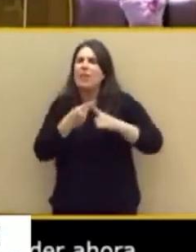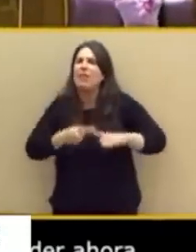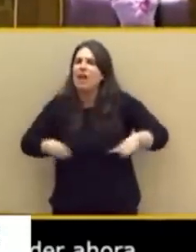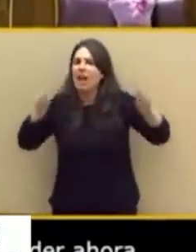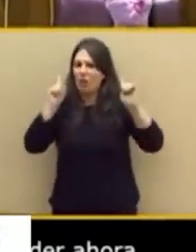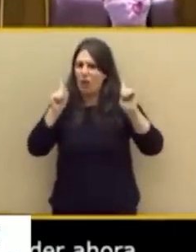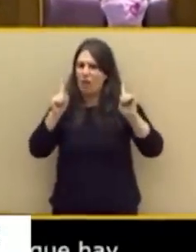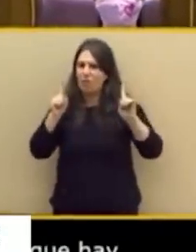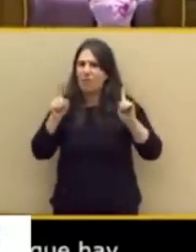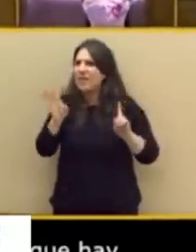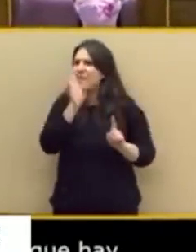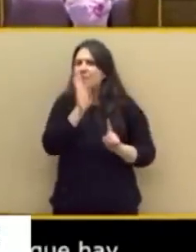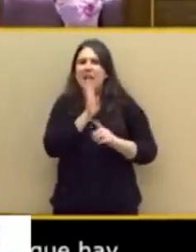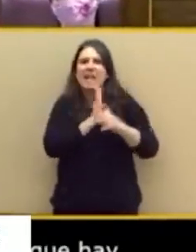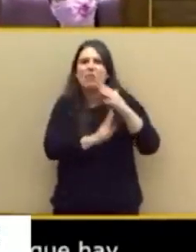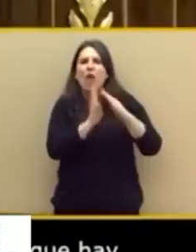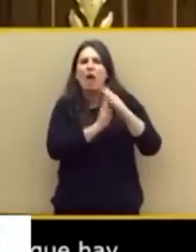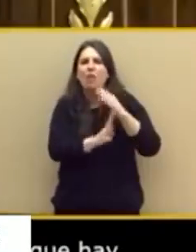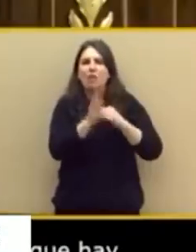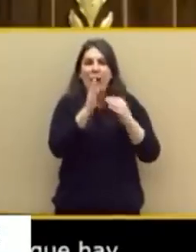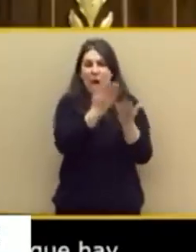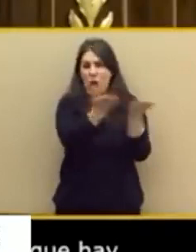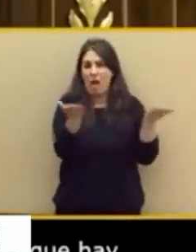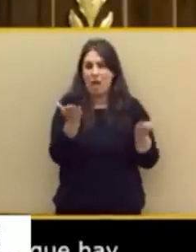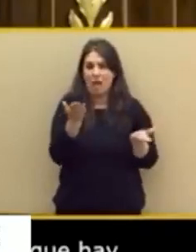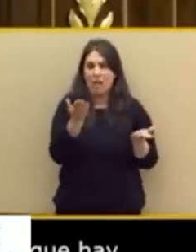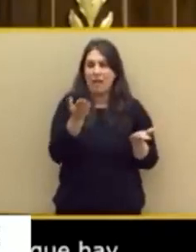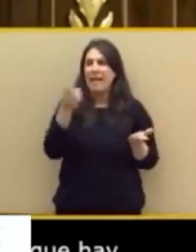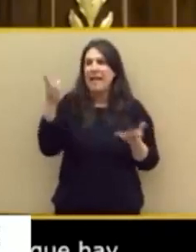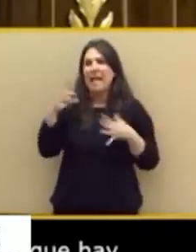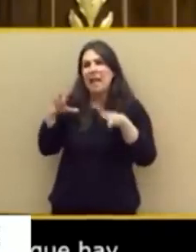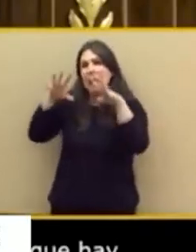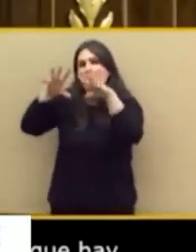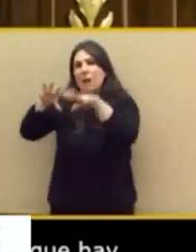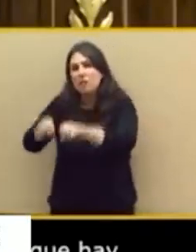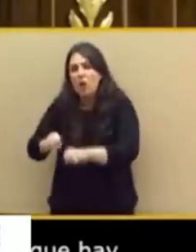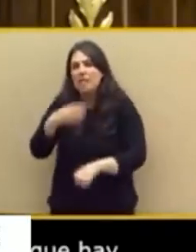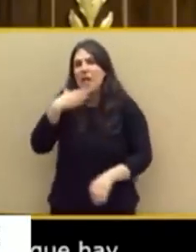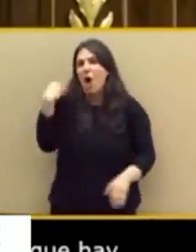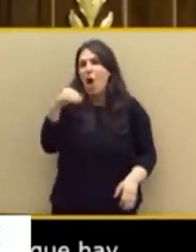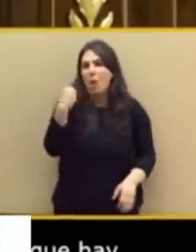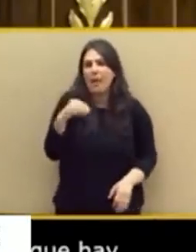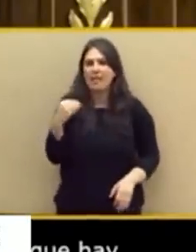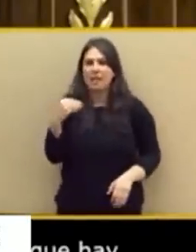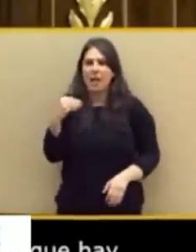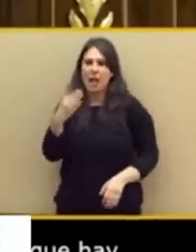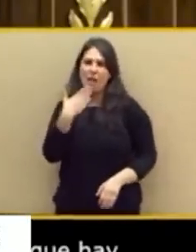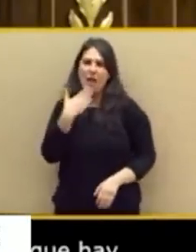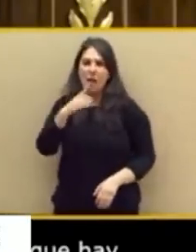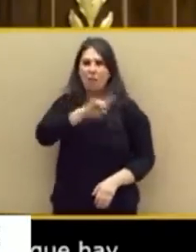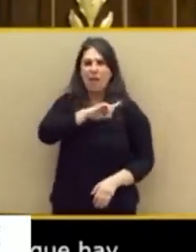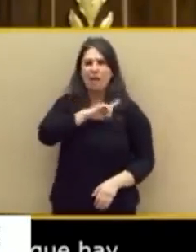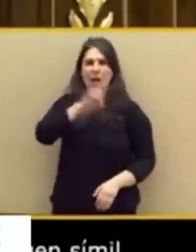y las invasiones de jóvenes varones en edad militar y de origen musulmán que se han lanzado contra distintas fronteras de europa